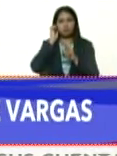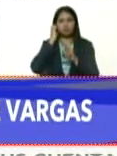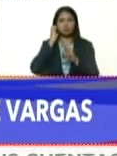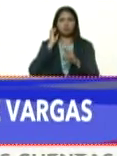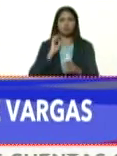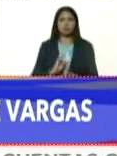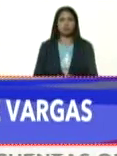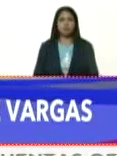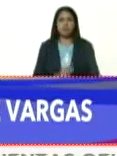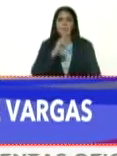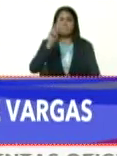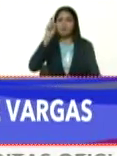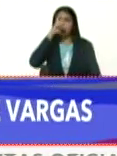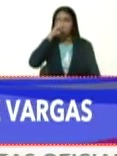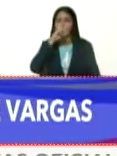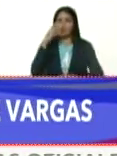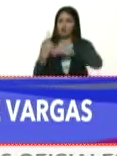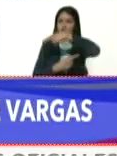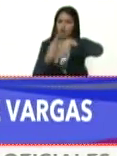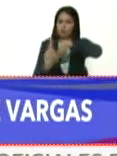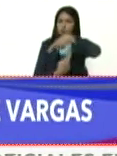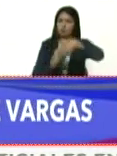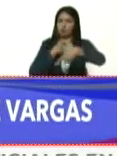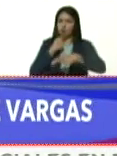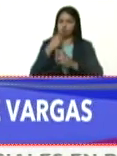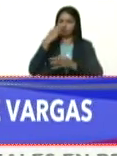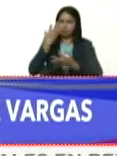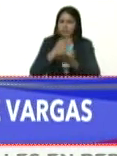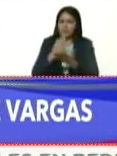en estos 20 años de revolución,